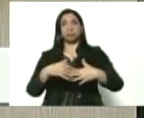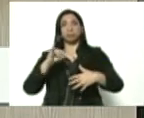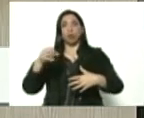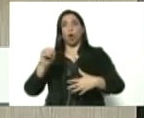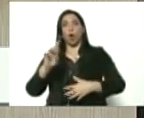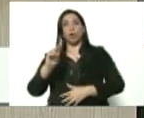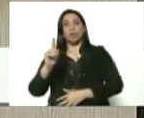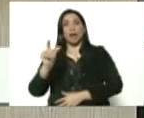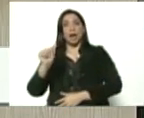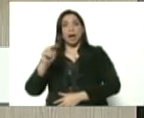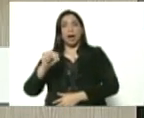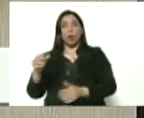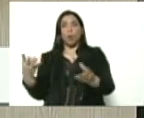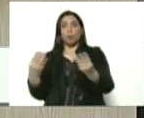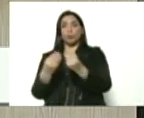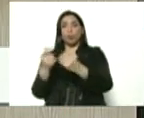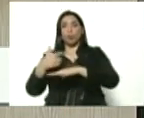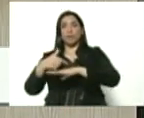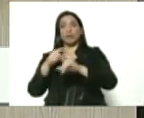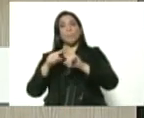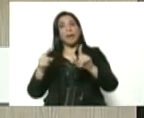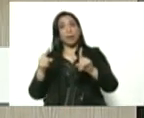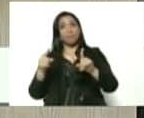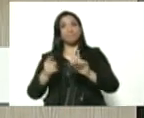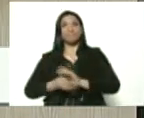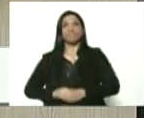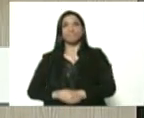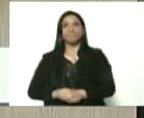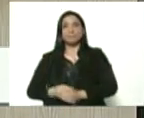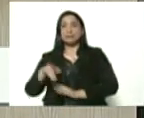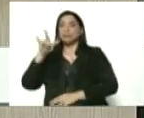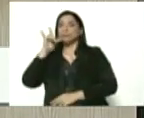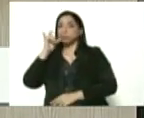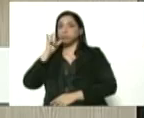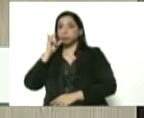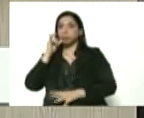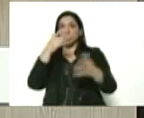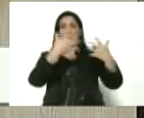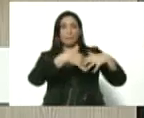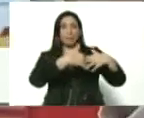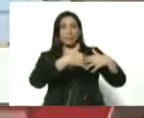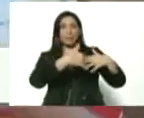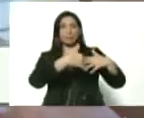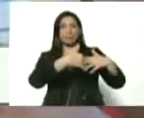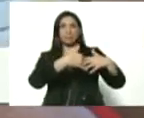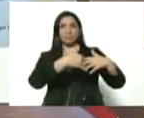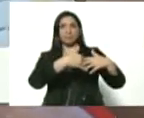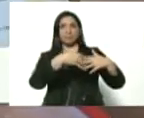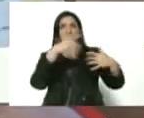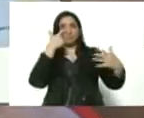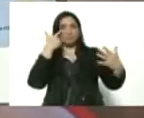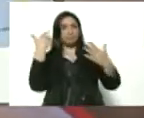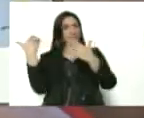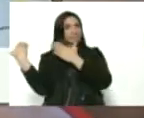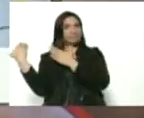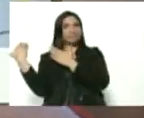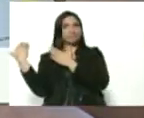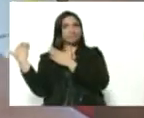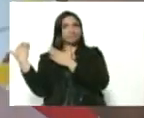gobierno, pero resulta que en la cuenta Instagram de Silvercorp USA está